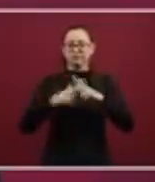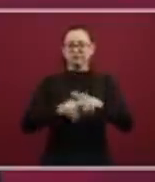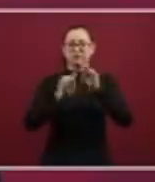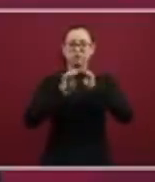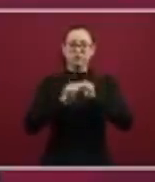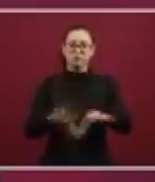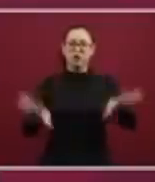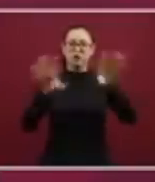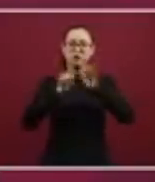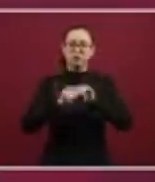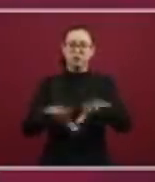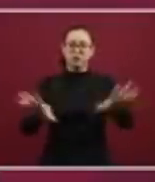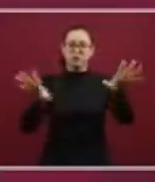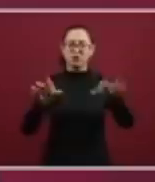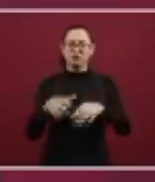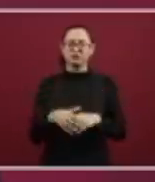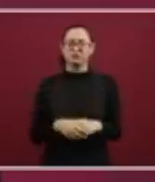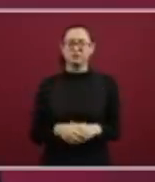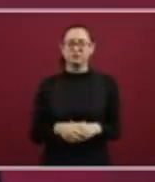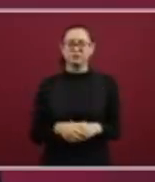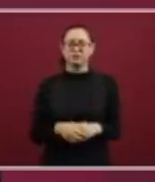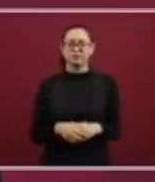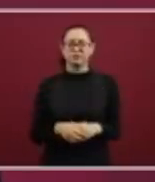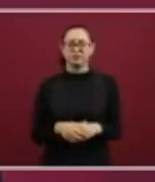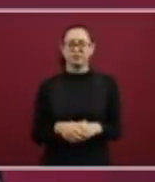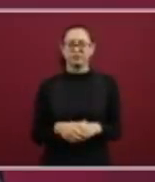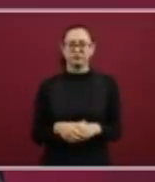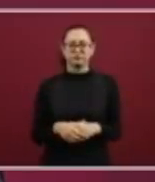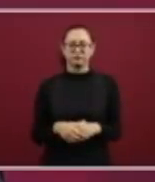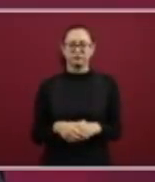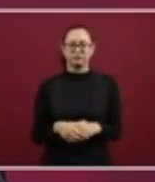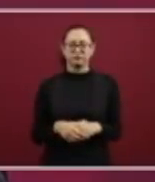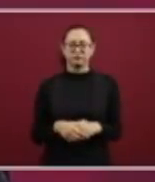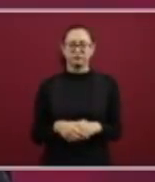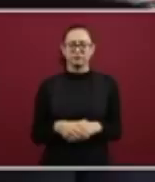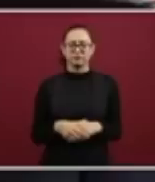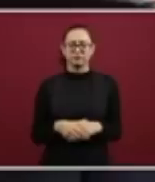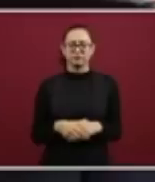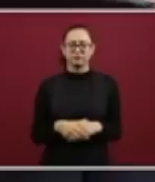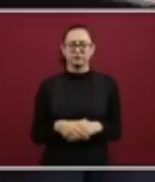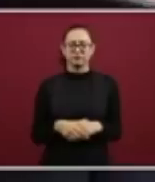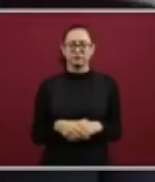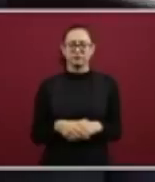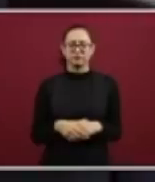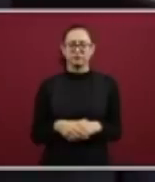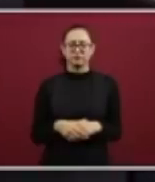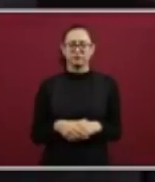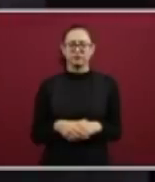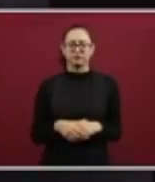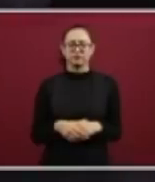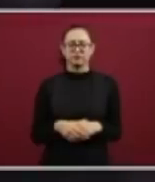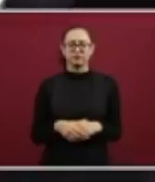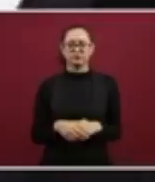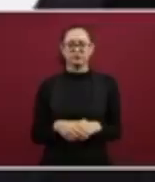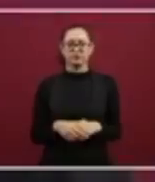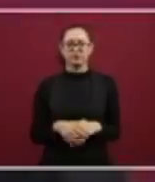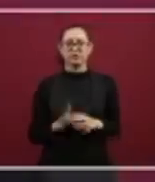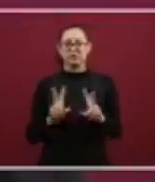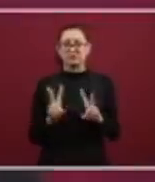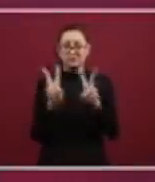que ya deje de ser algo